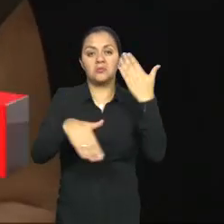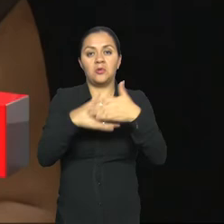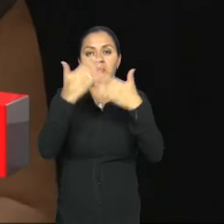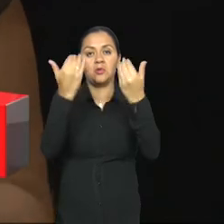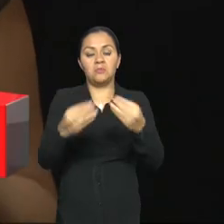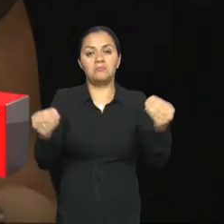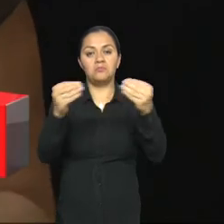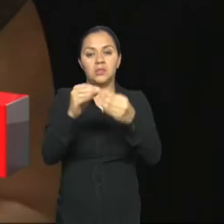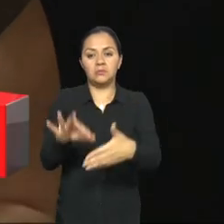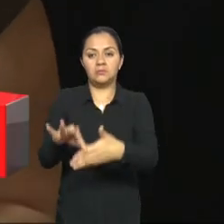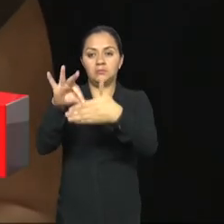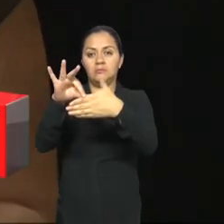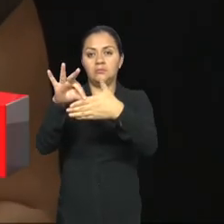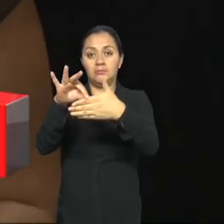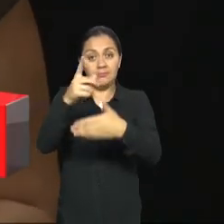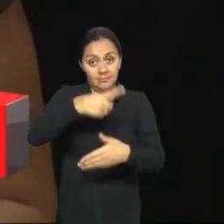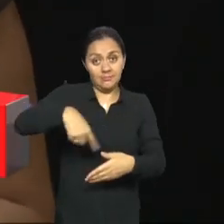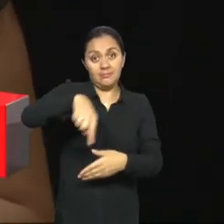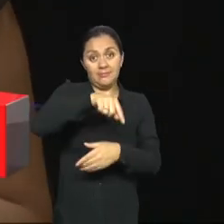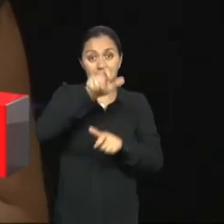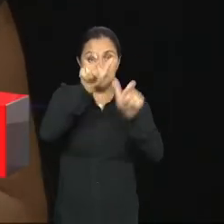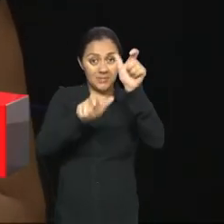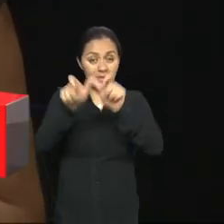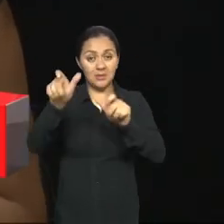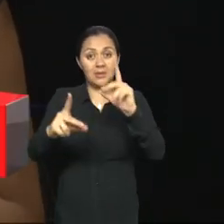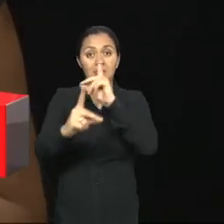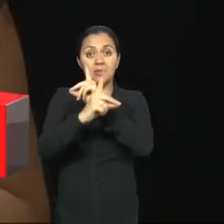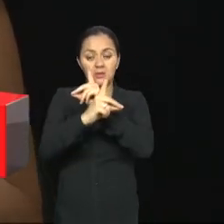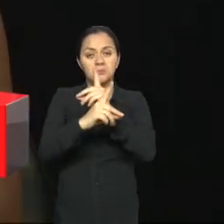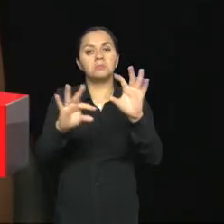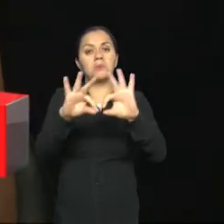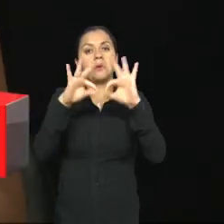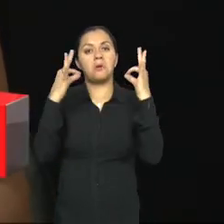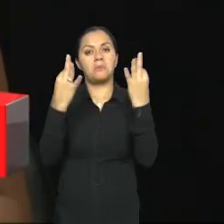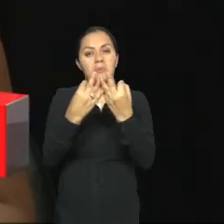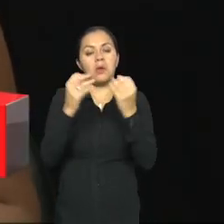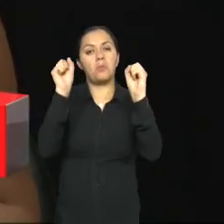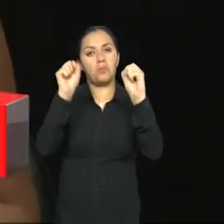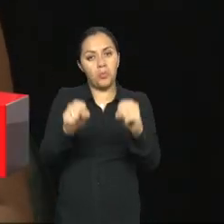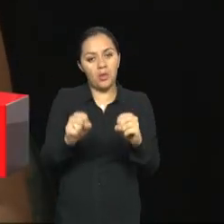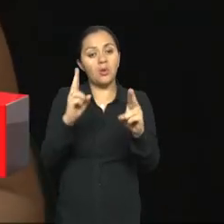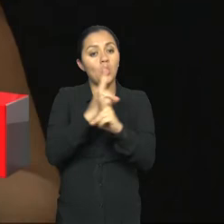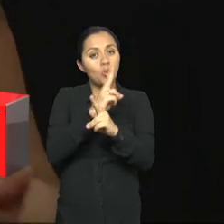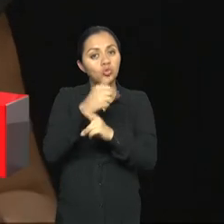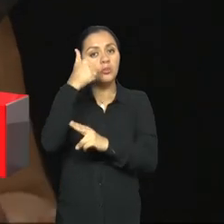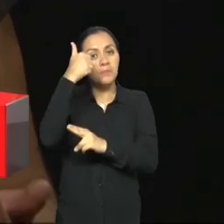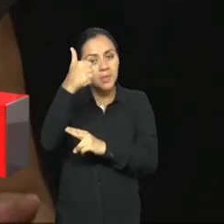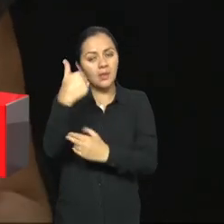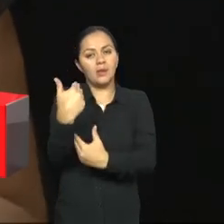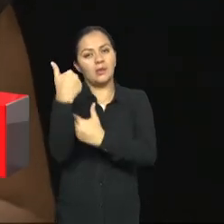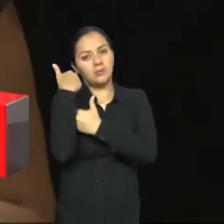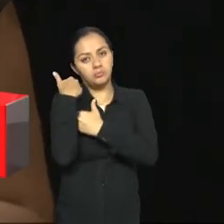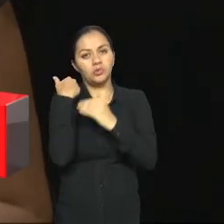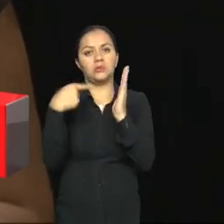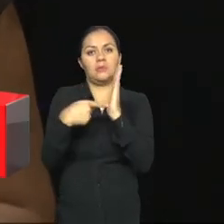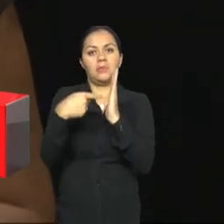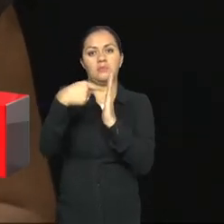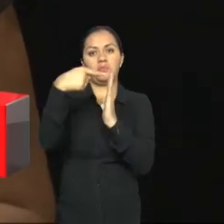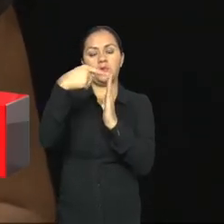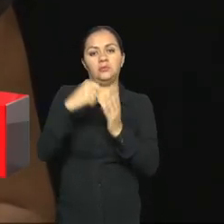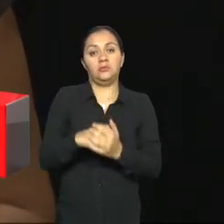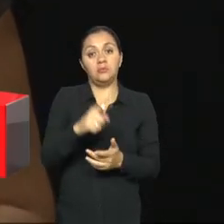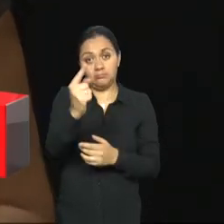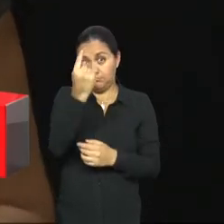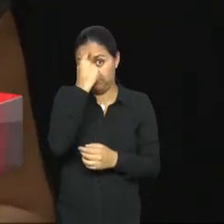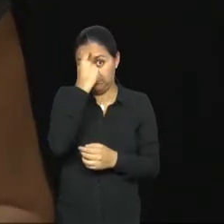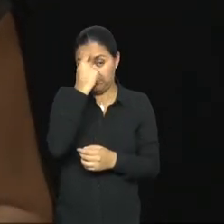queda así en todo el mensaje de que las personas con discapacidad y sus familias pueden hacer uso responsable en este caso de los beneficios tributarios. Siempre seamos